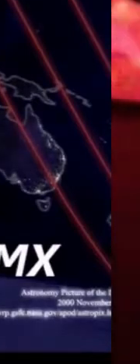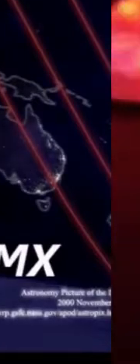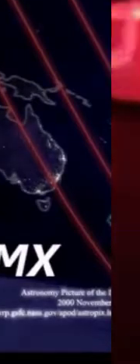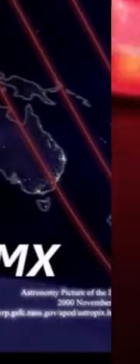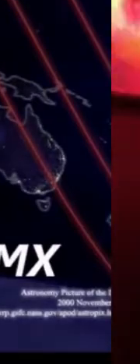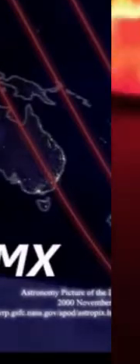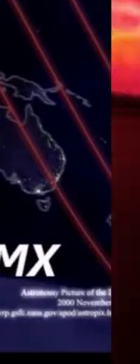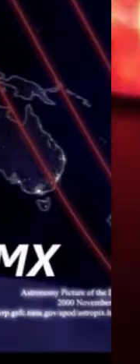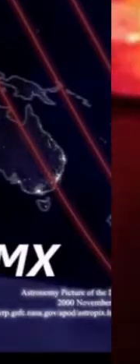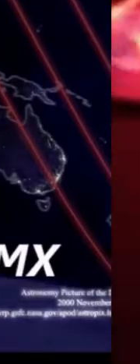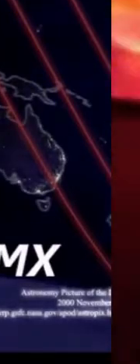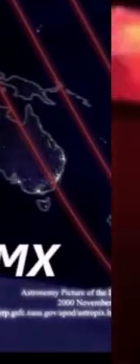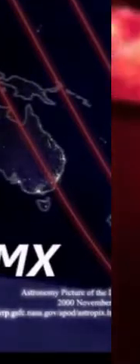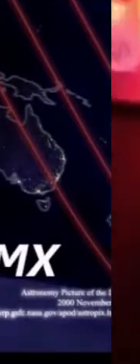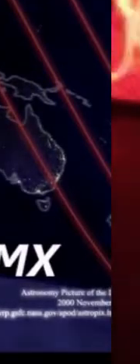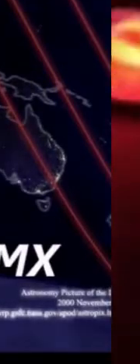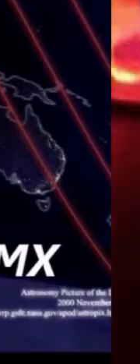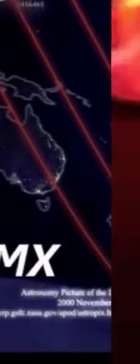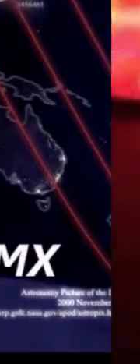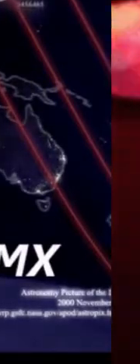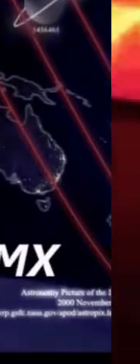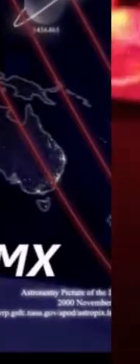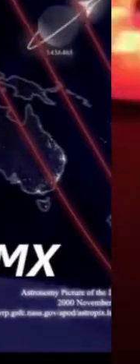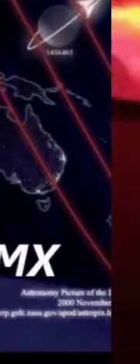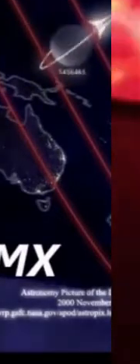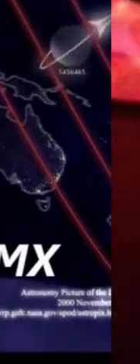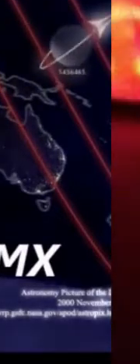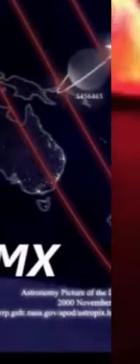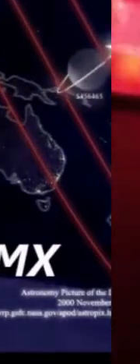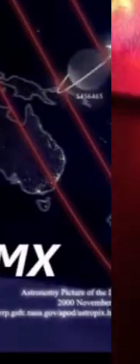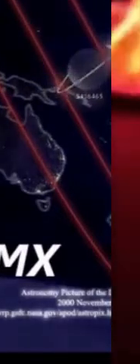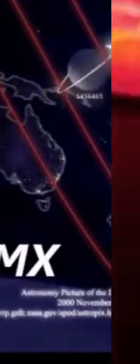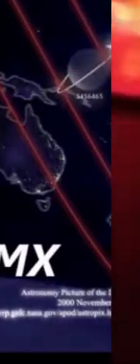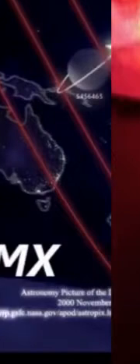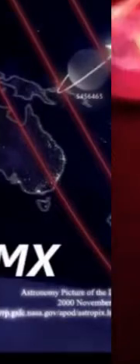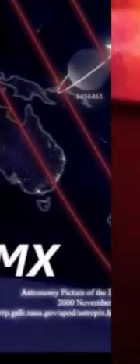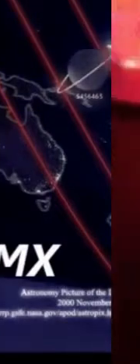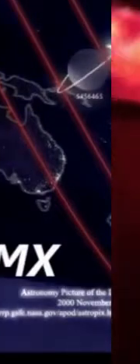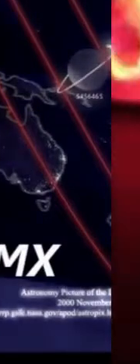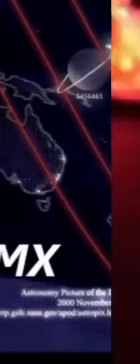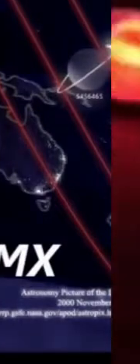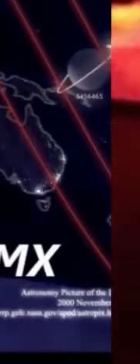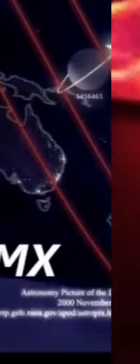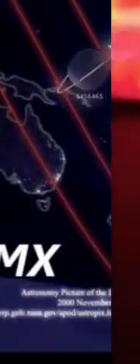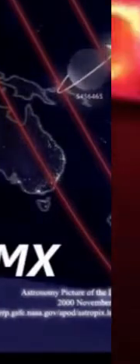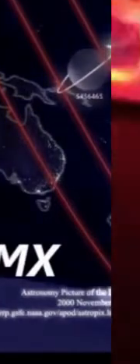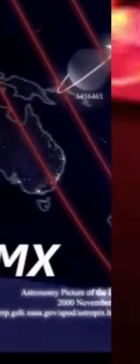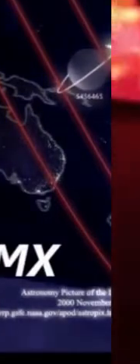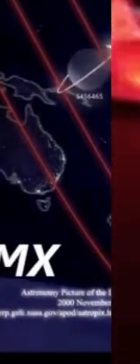Hidalgo Noticias MX, la información en constante movimiento.